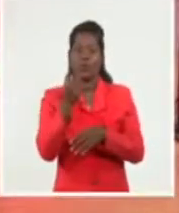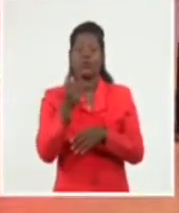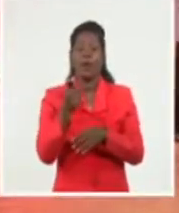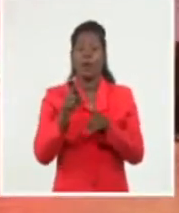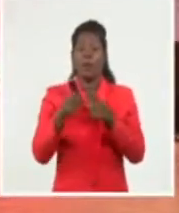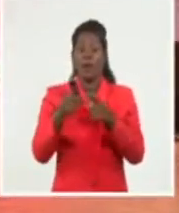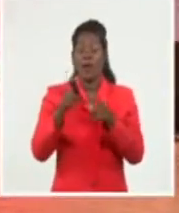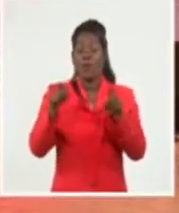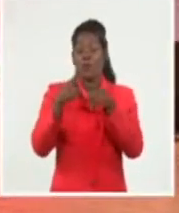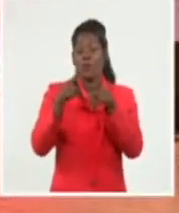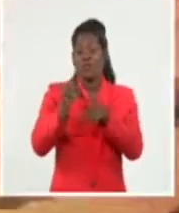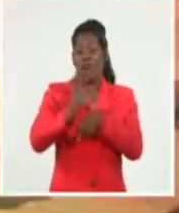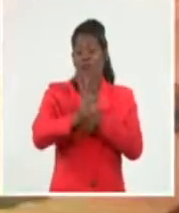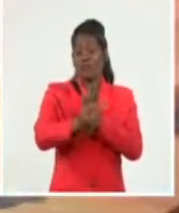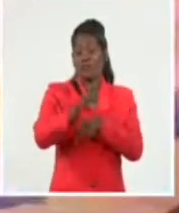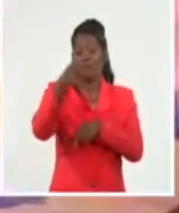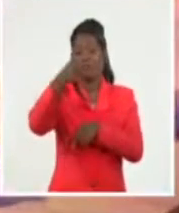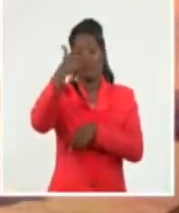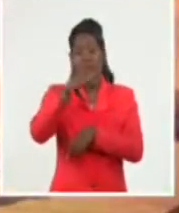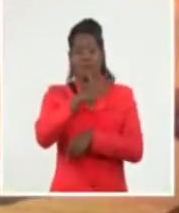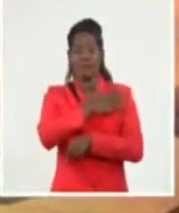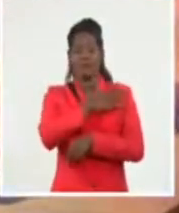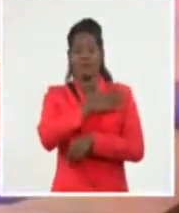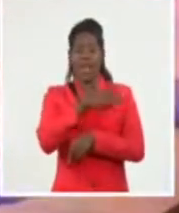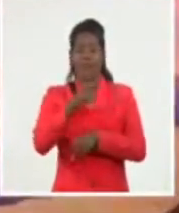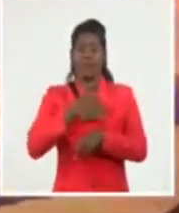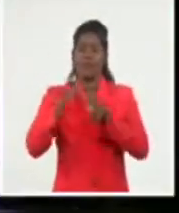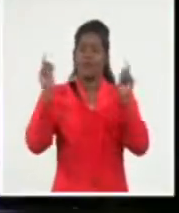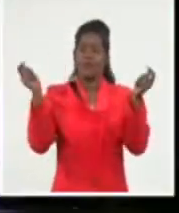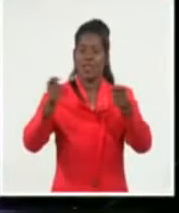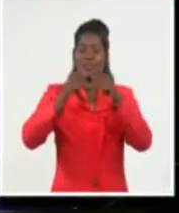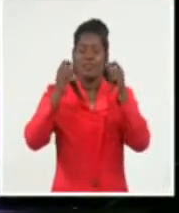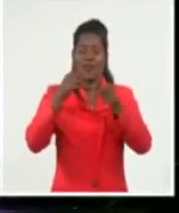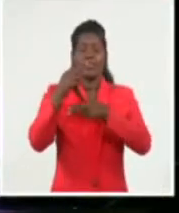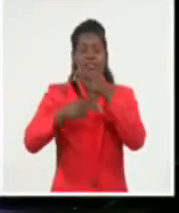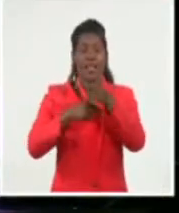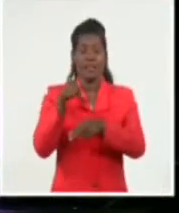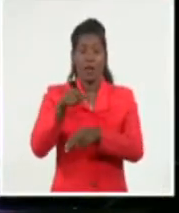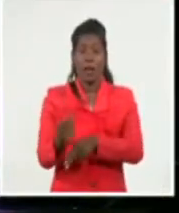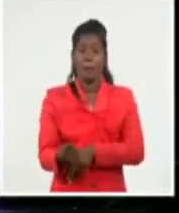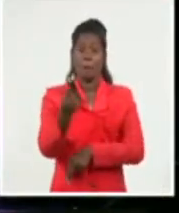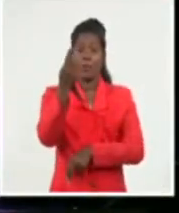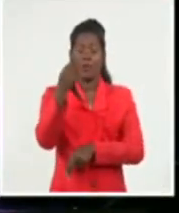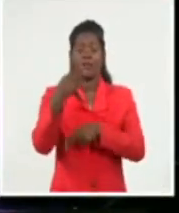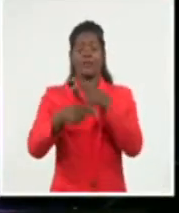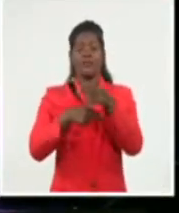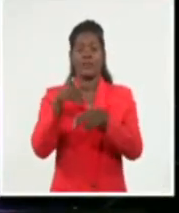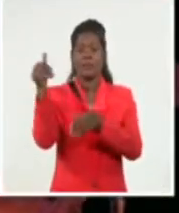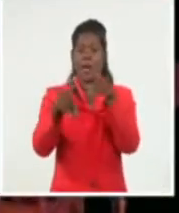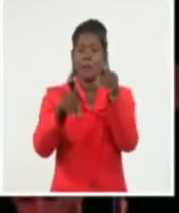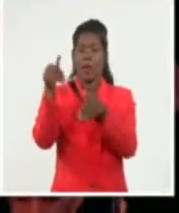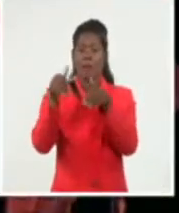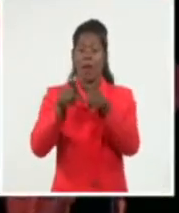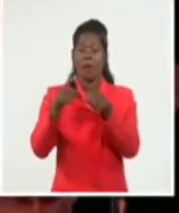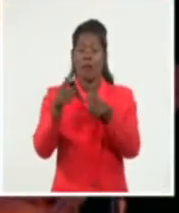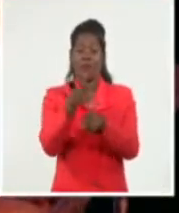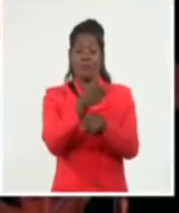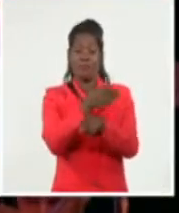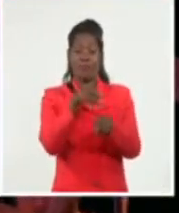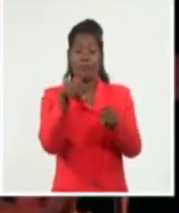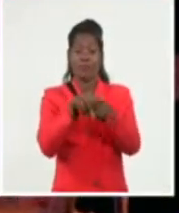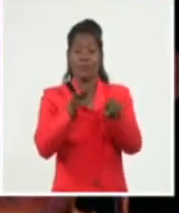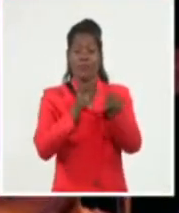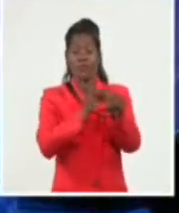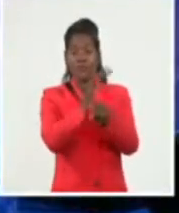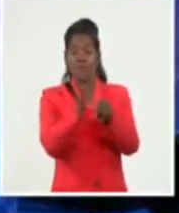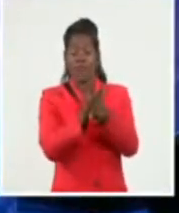Plaza regresa como el primer gran evento de la música que se realiza de manera presencial en nuestro país desde el inicio de la pandemia. Contra